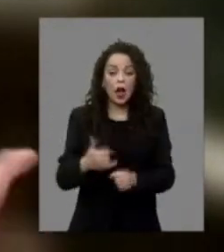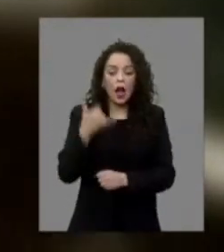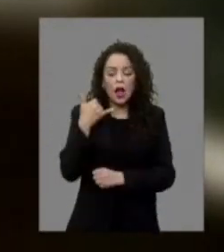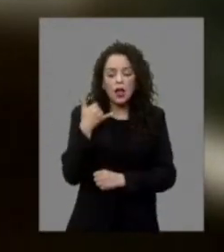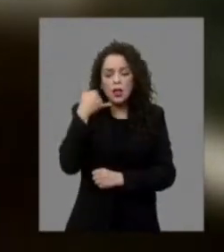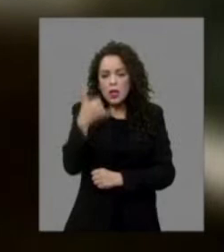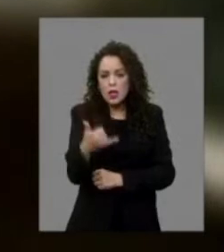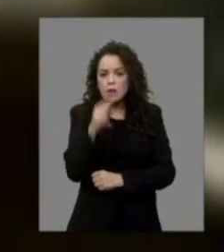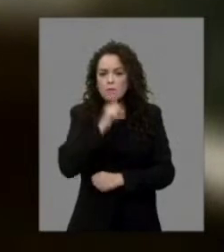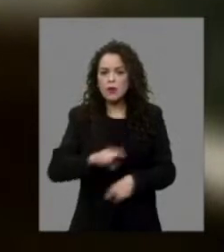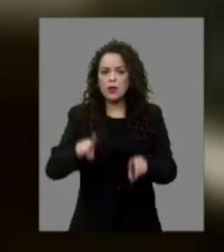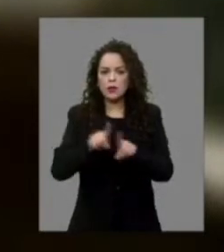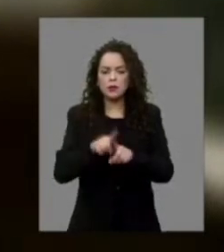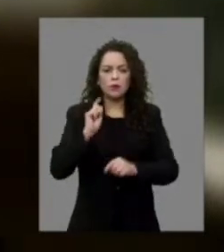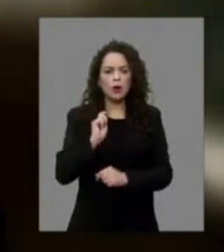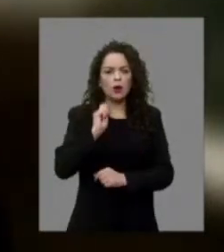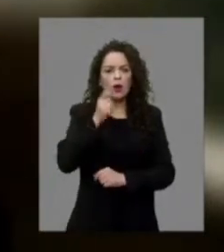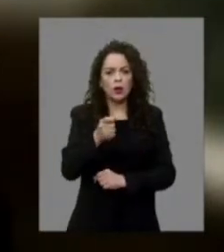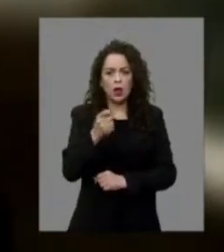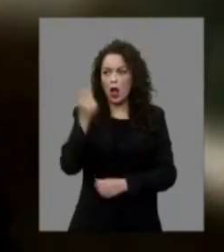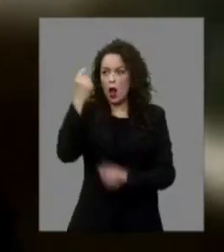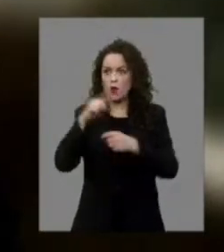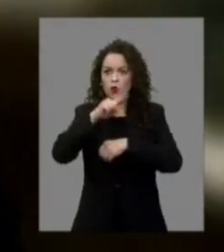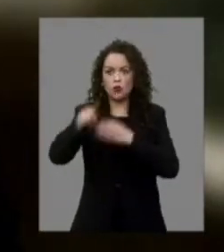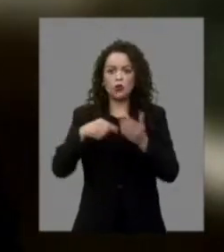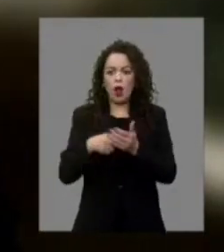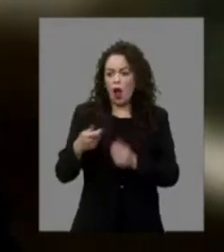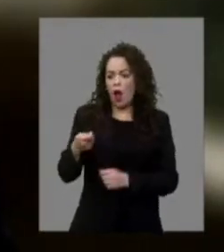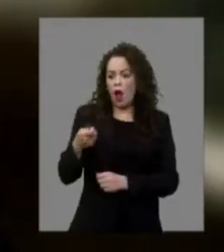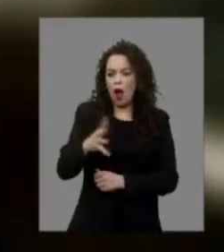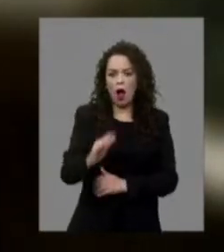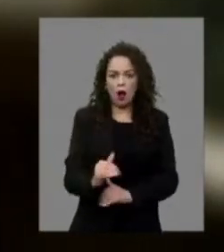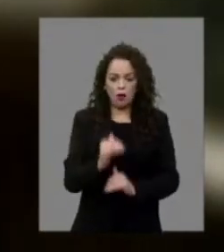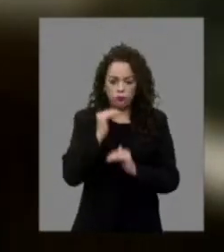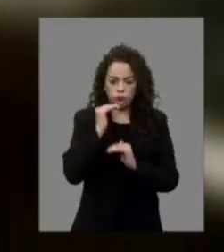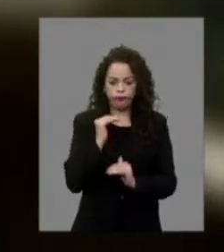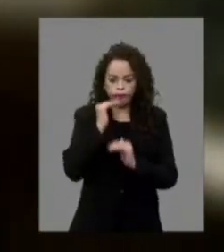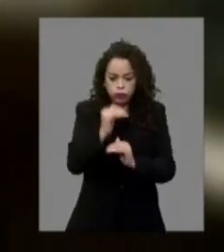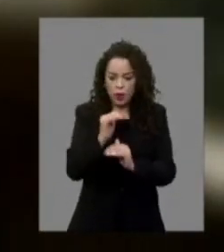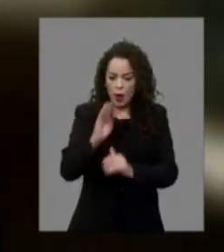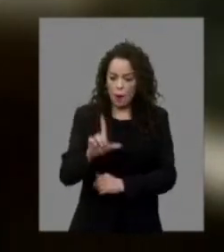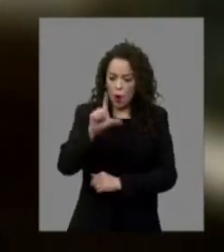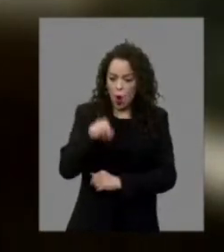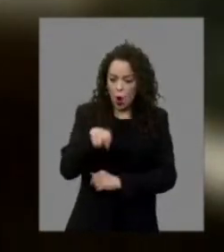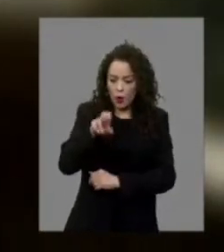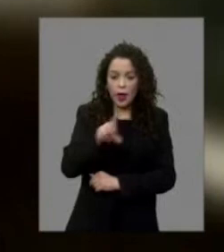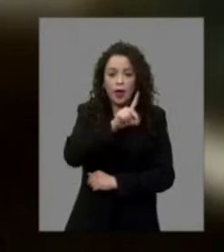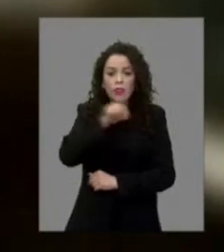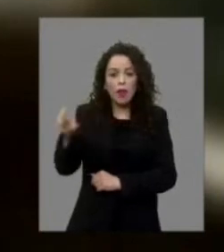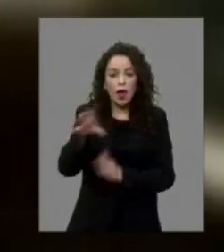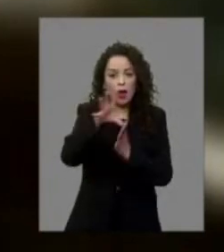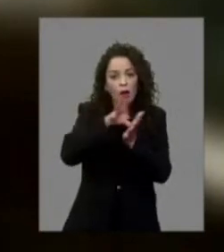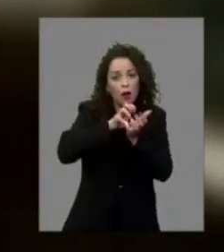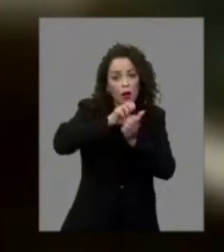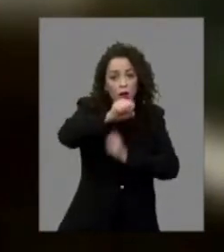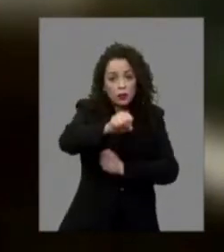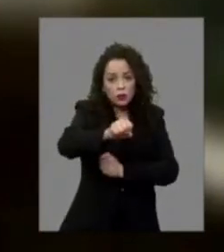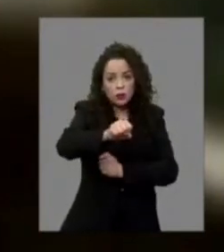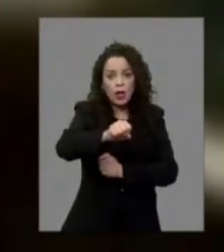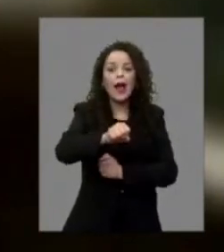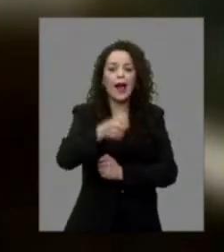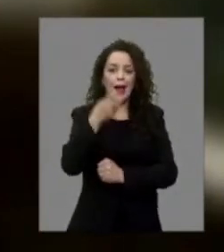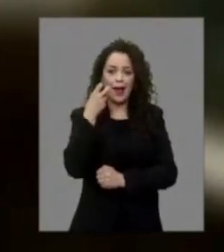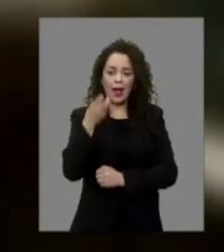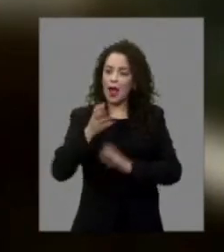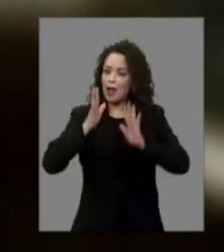que en algunas partes se llama bloque de constitucionalidad, se determinó que, pues,